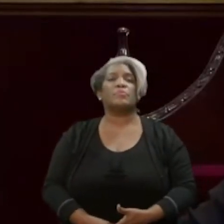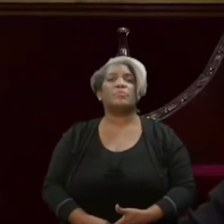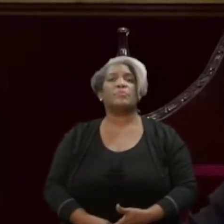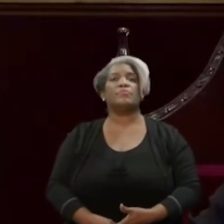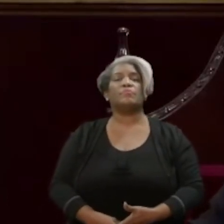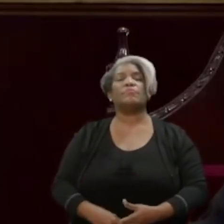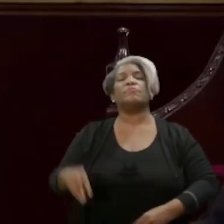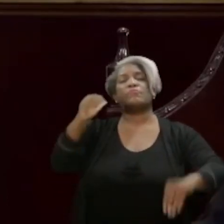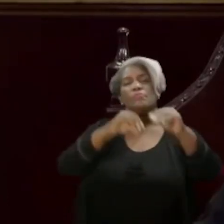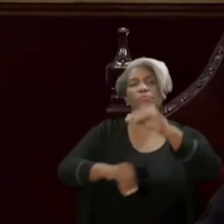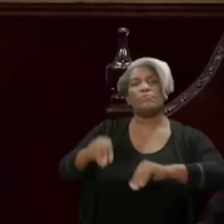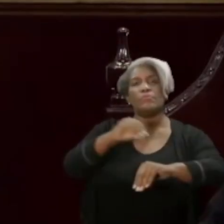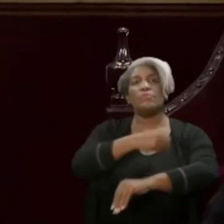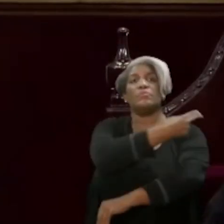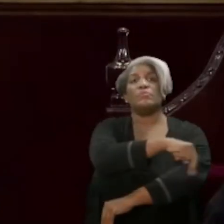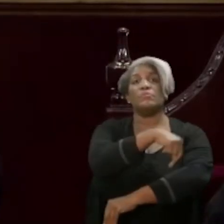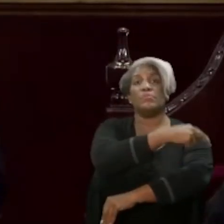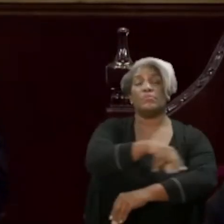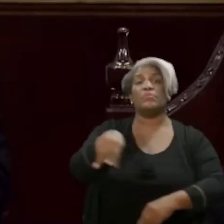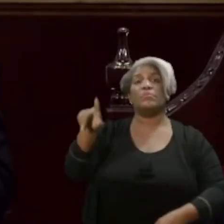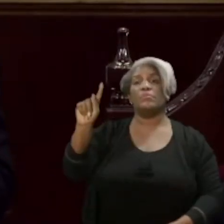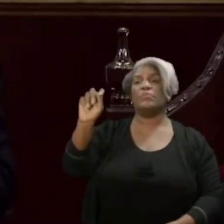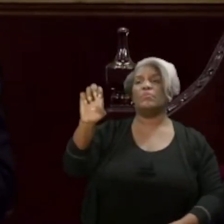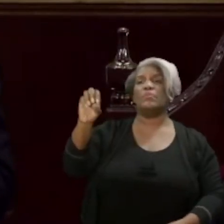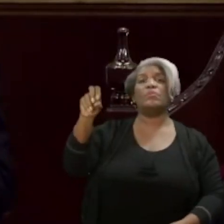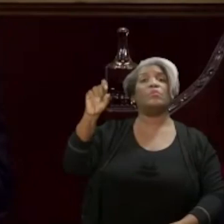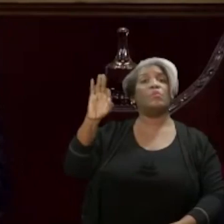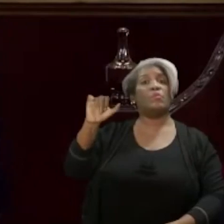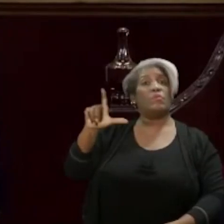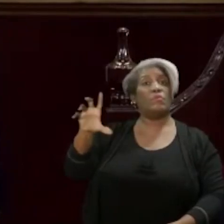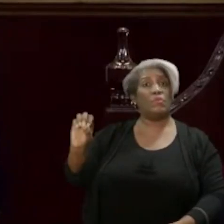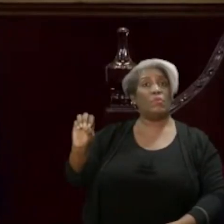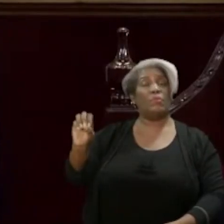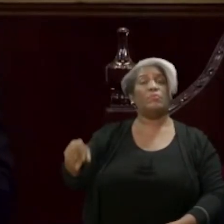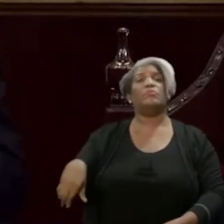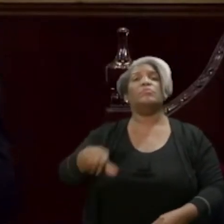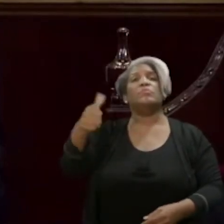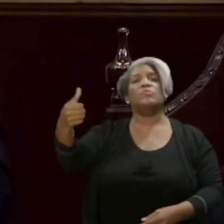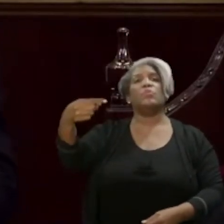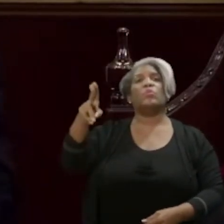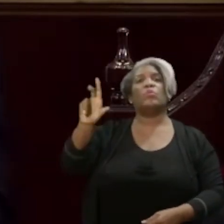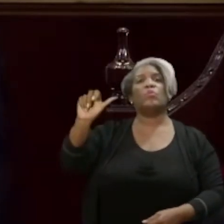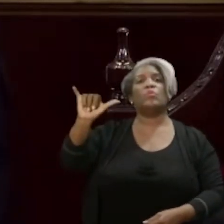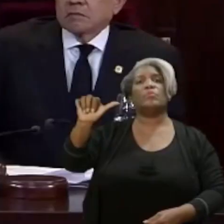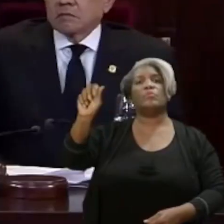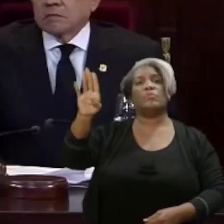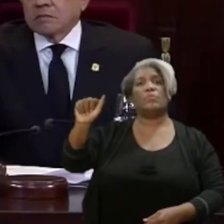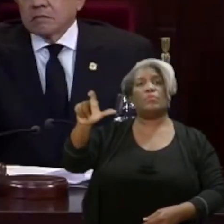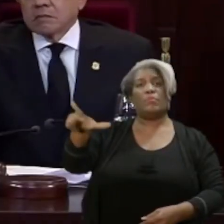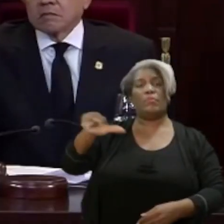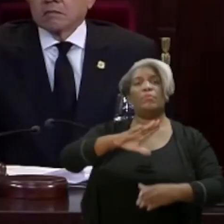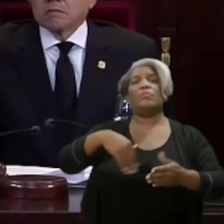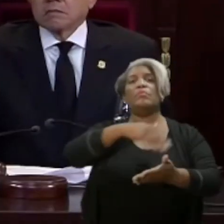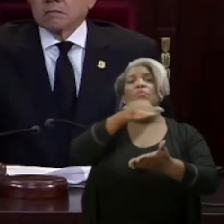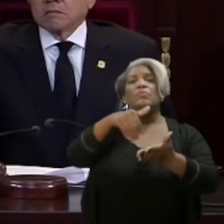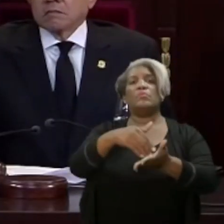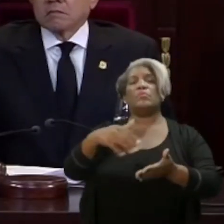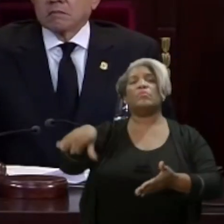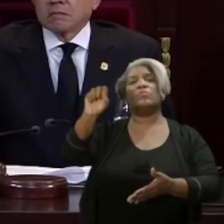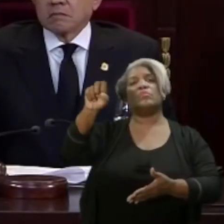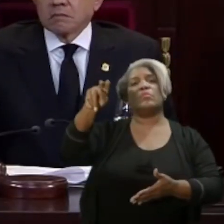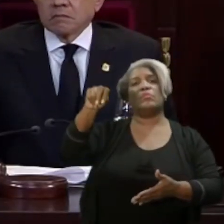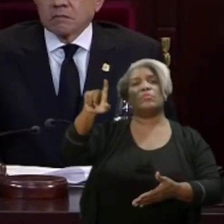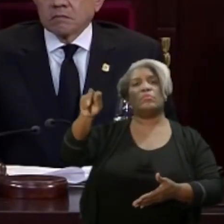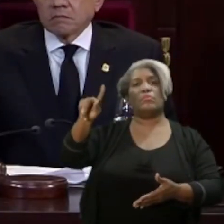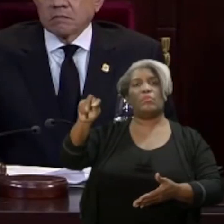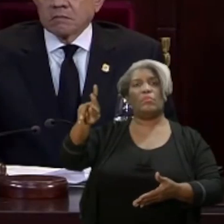a remozamiento de los hospitales Teófilo Gautier, Padre de las Casas, Guayabal, Arenoso, Centro Sanitario Santo Domingo y Centro